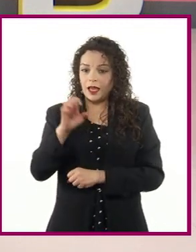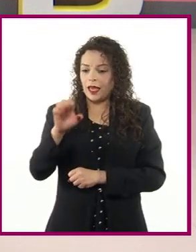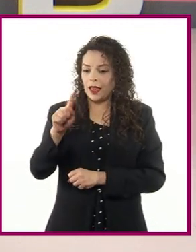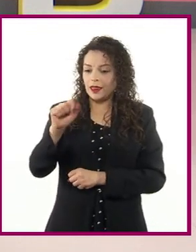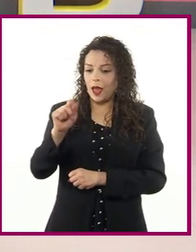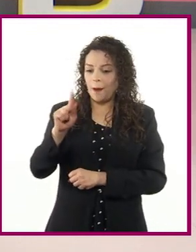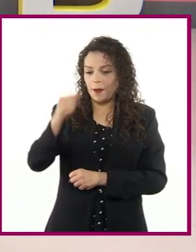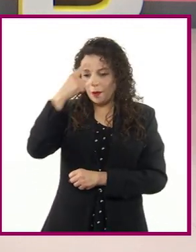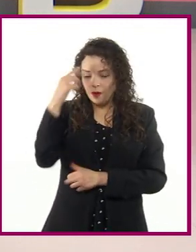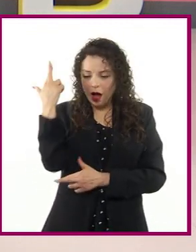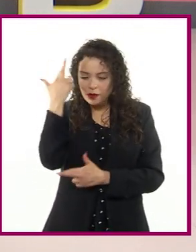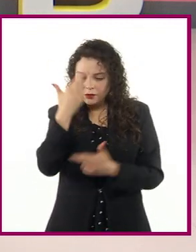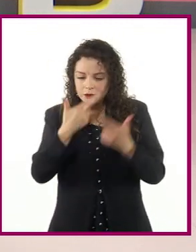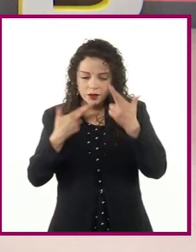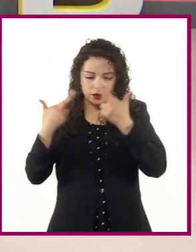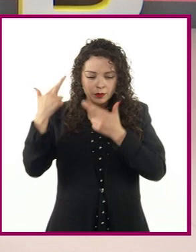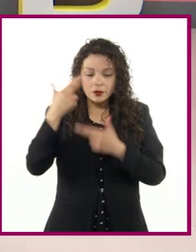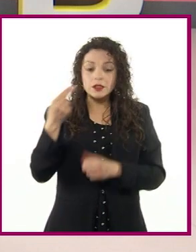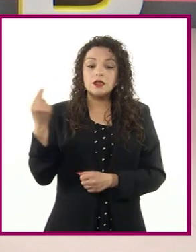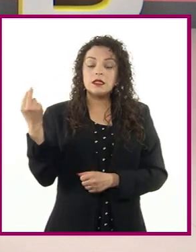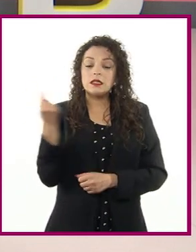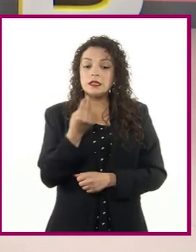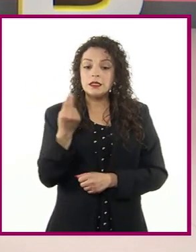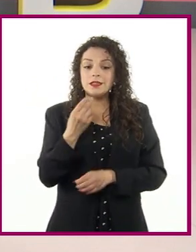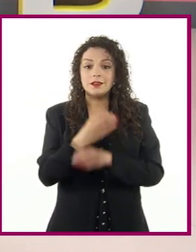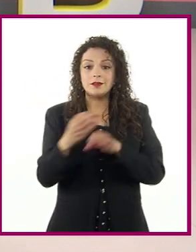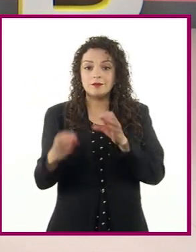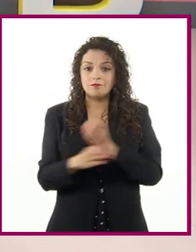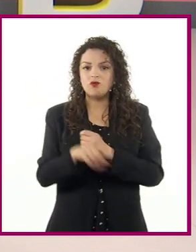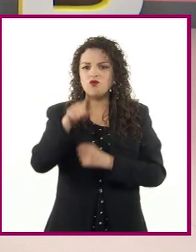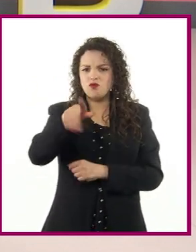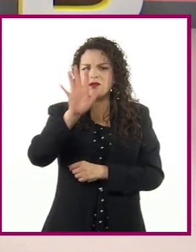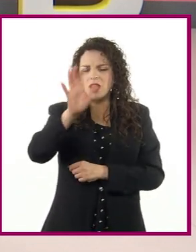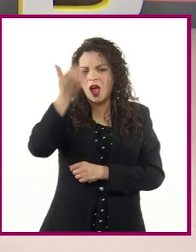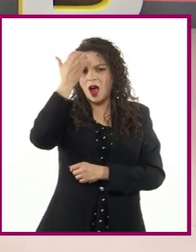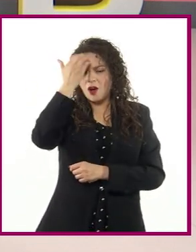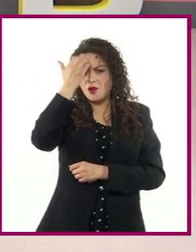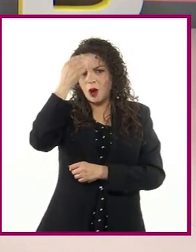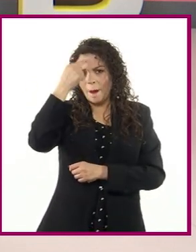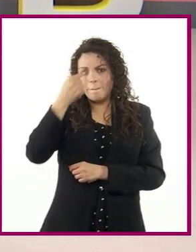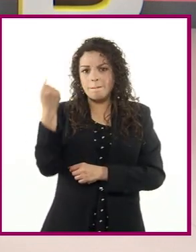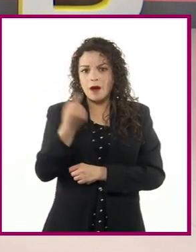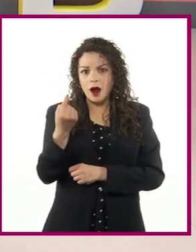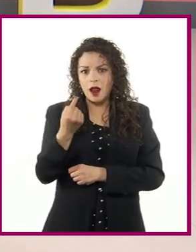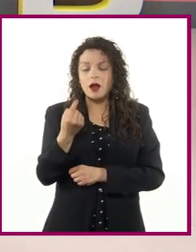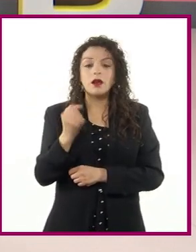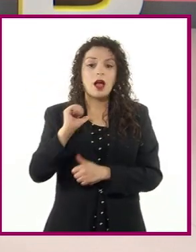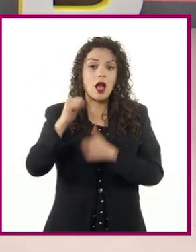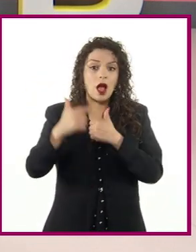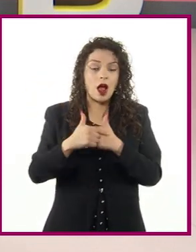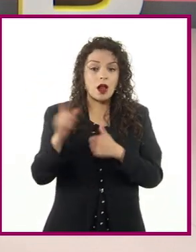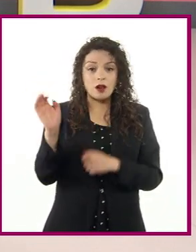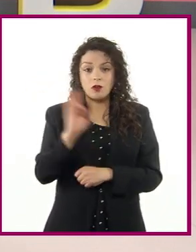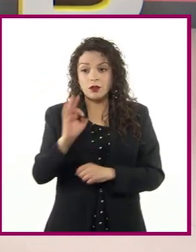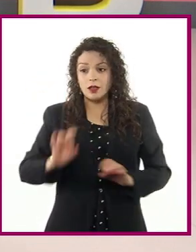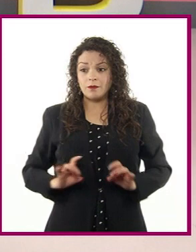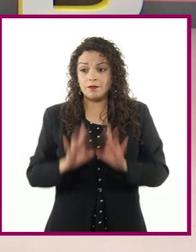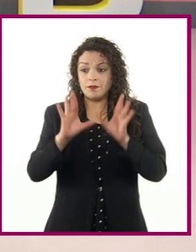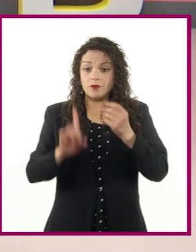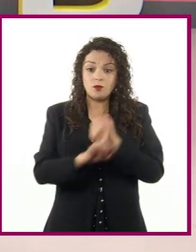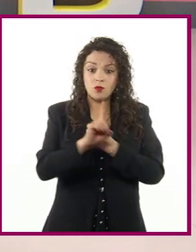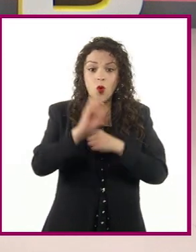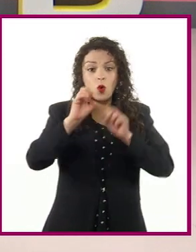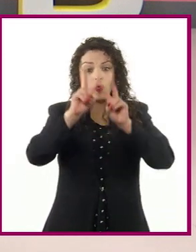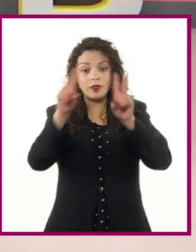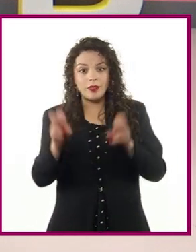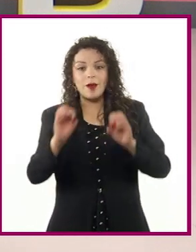es necesario contar con elementos que ustedes ya conocen, con la finalidad de plantear una situación, tema o problema de